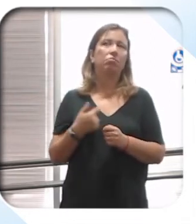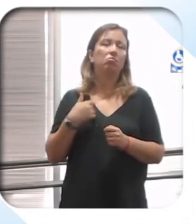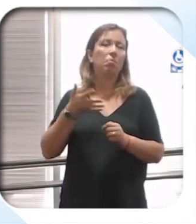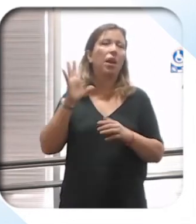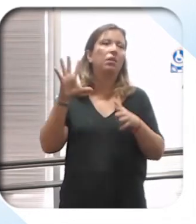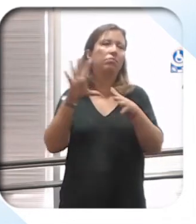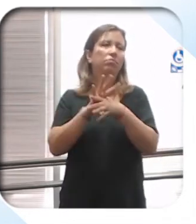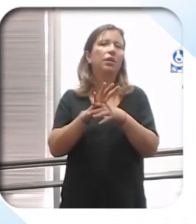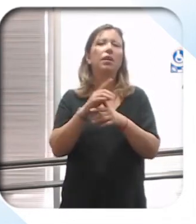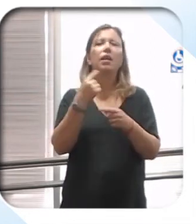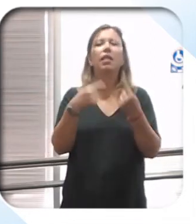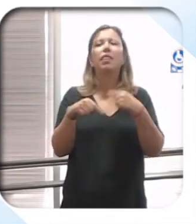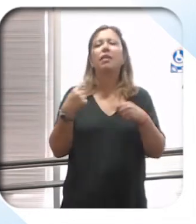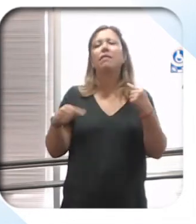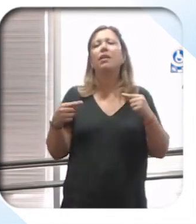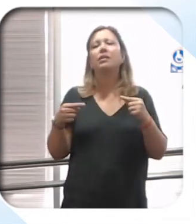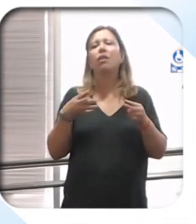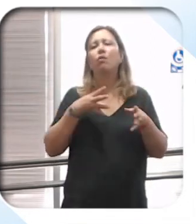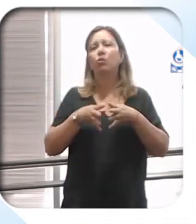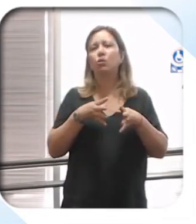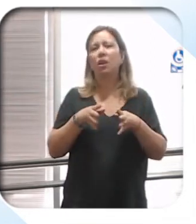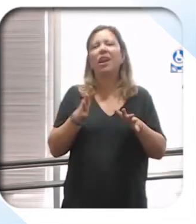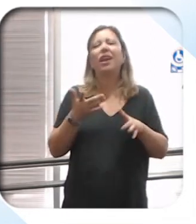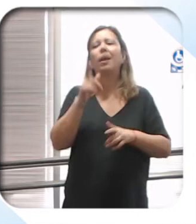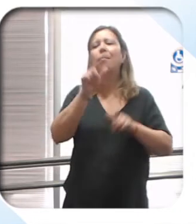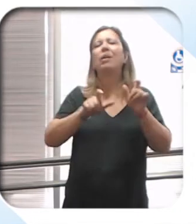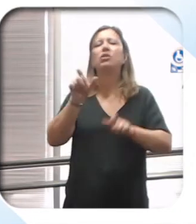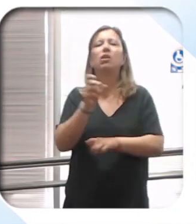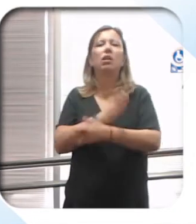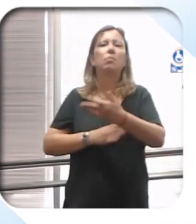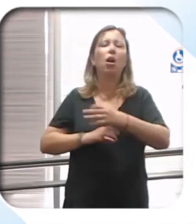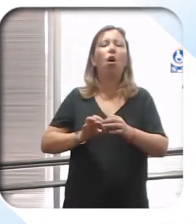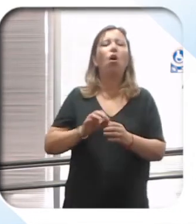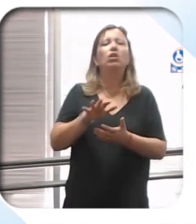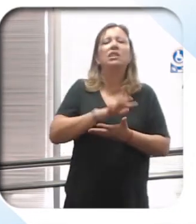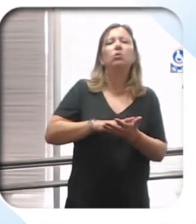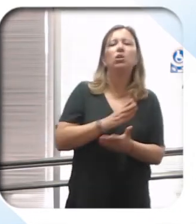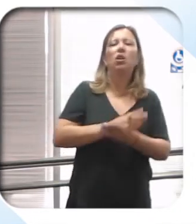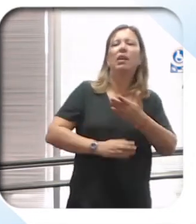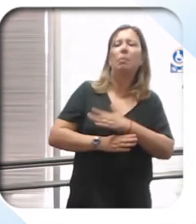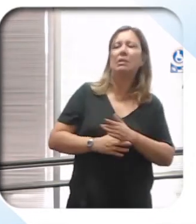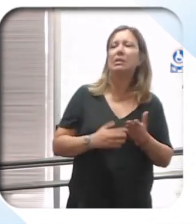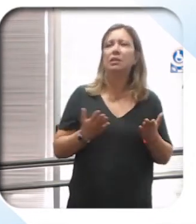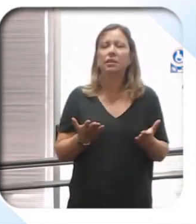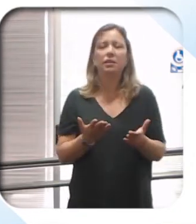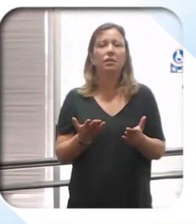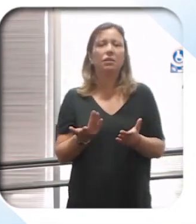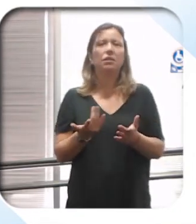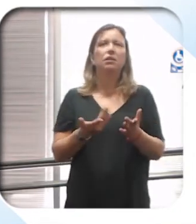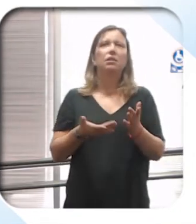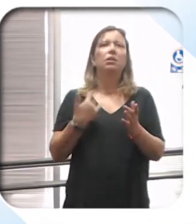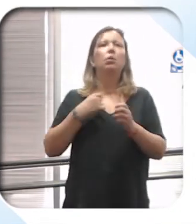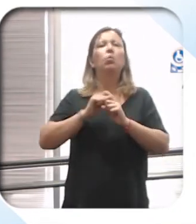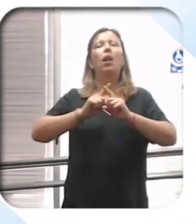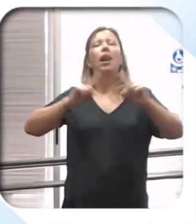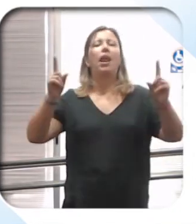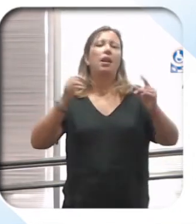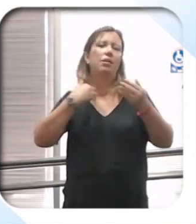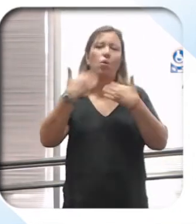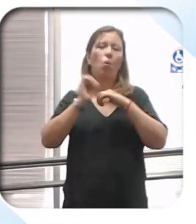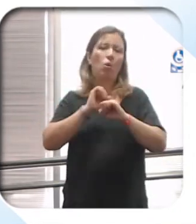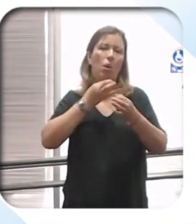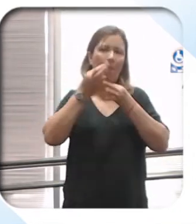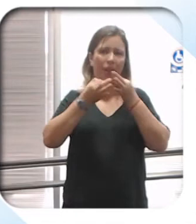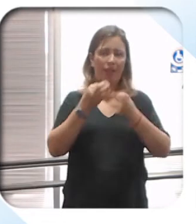comparto más el diversidad funcional que de persona con discapacidad o situación de discapacidad, pero bueno, si no íbamos, se me iba muy larga la charla.